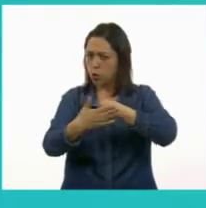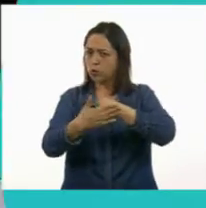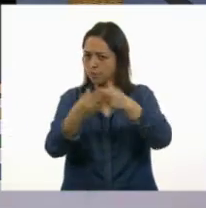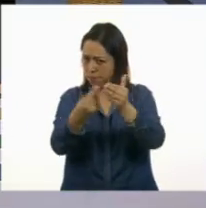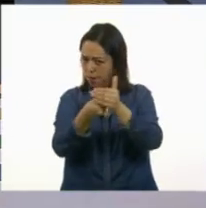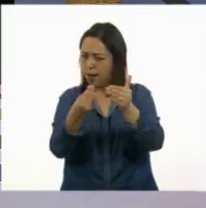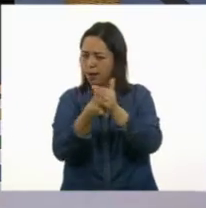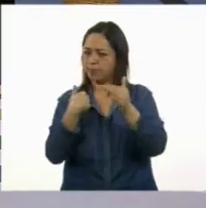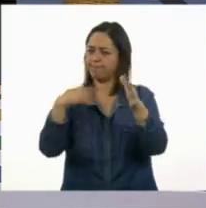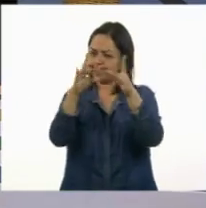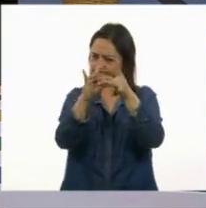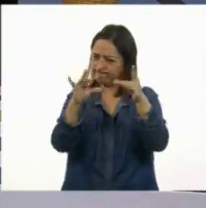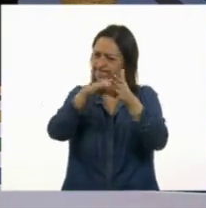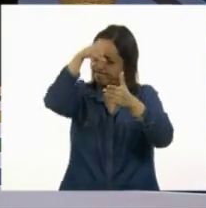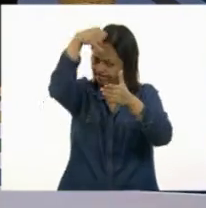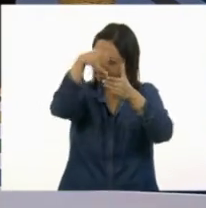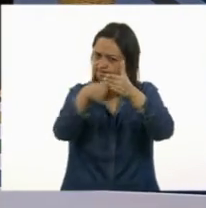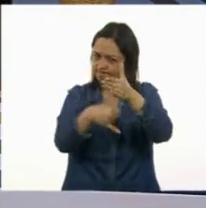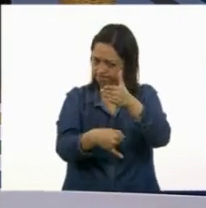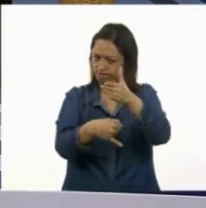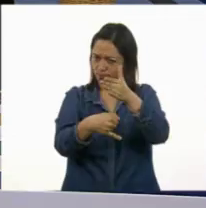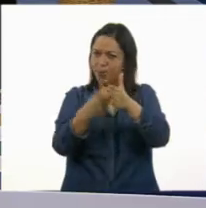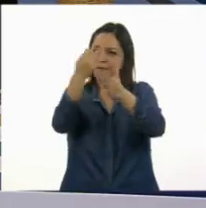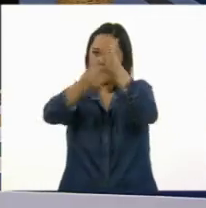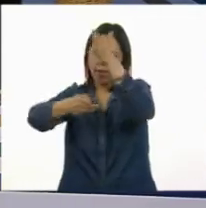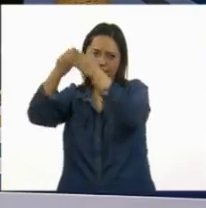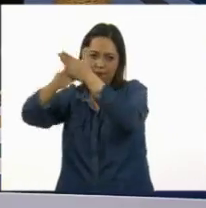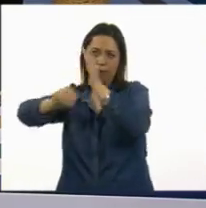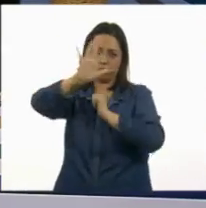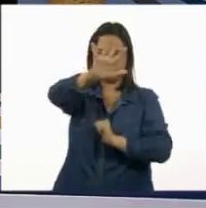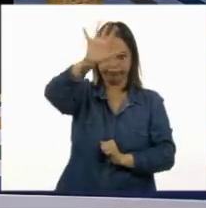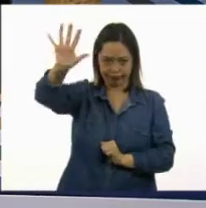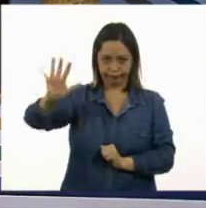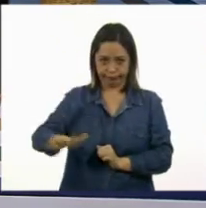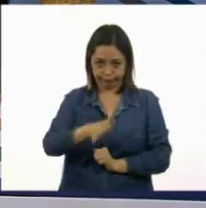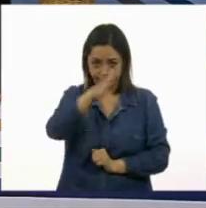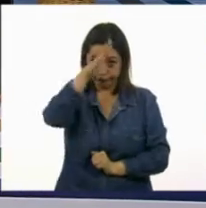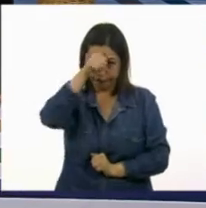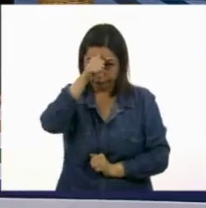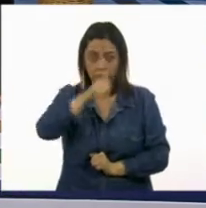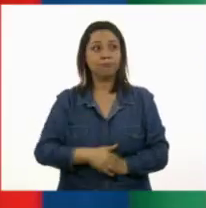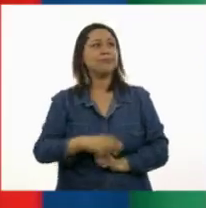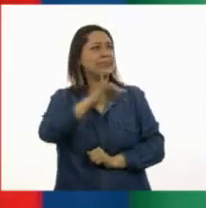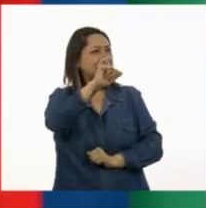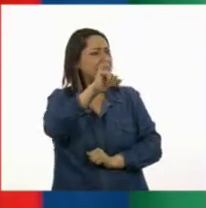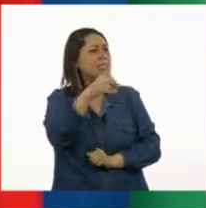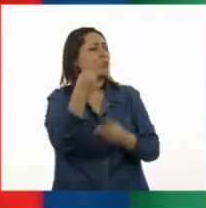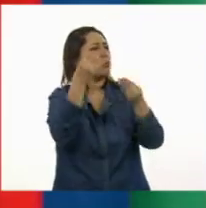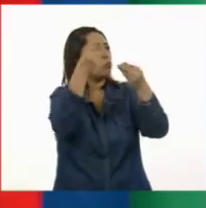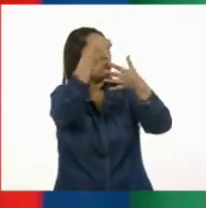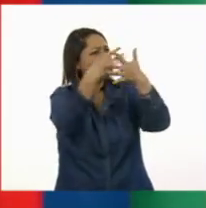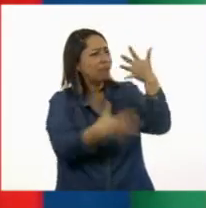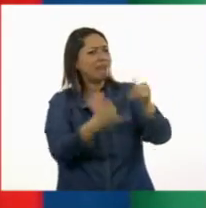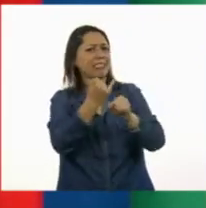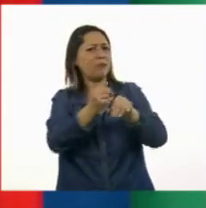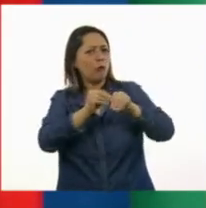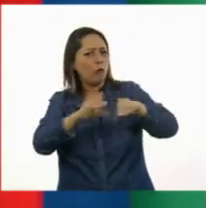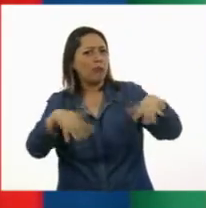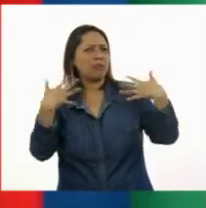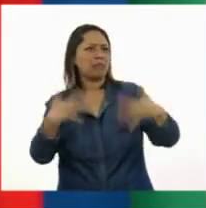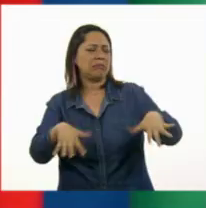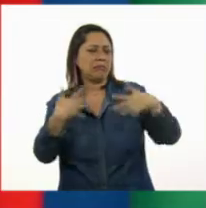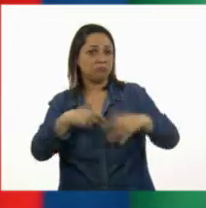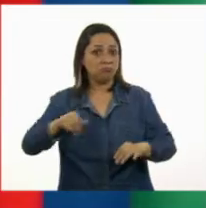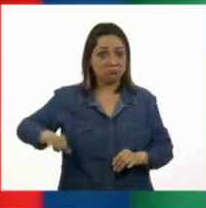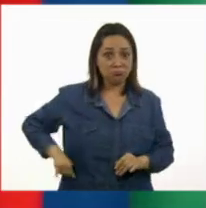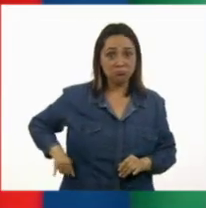abordaremos y retomaremos de los continentes que nos faltan. ¿Les parece? Muy bien. Sí, profesor, es que es mucha información y es tan interesante que no